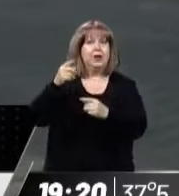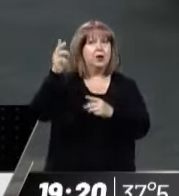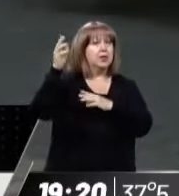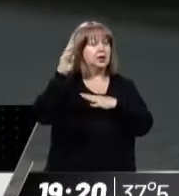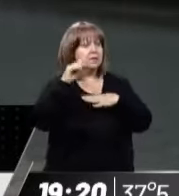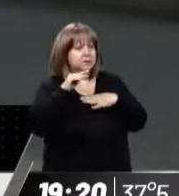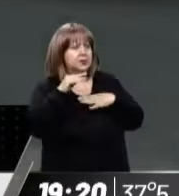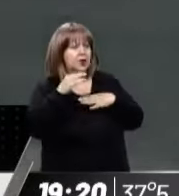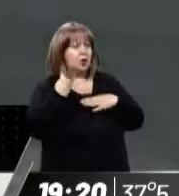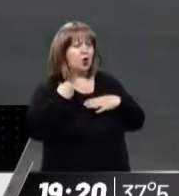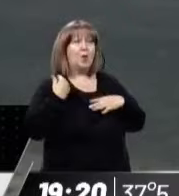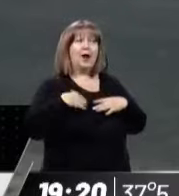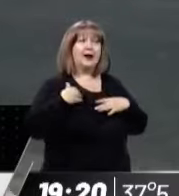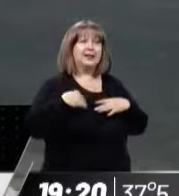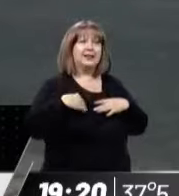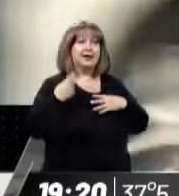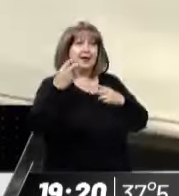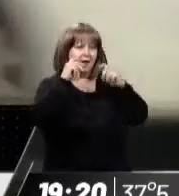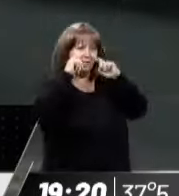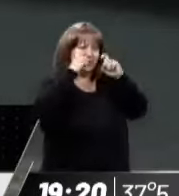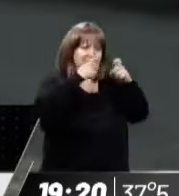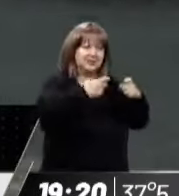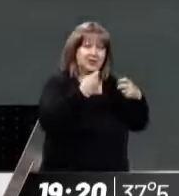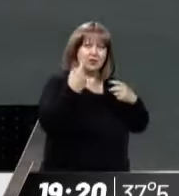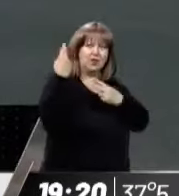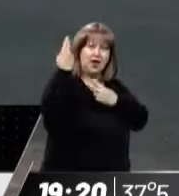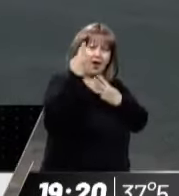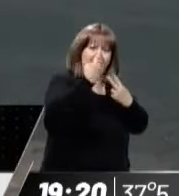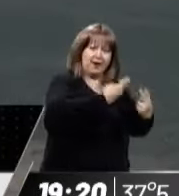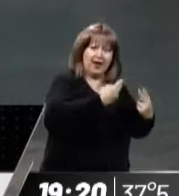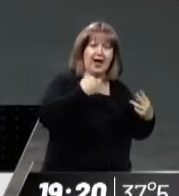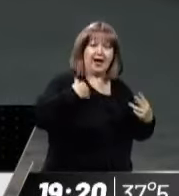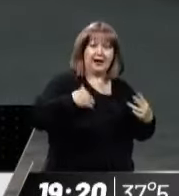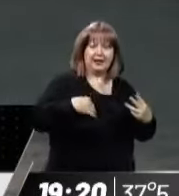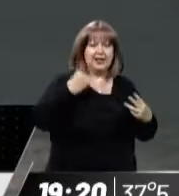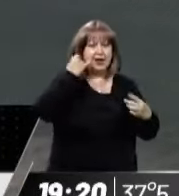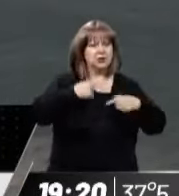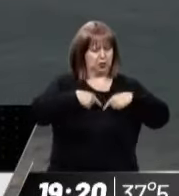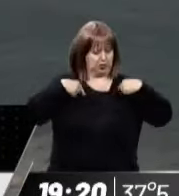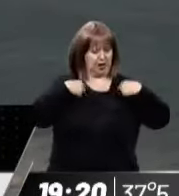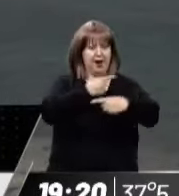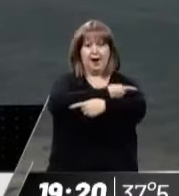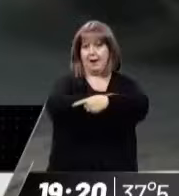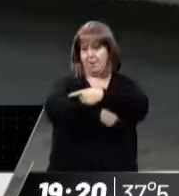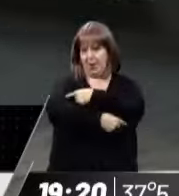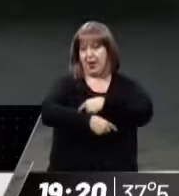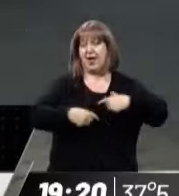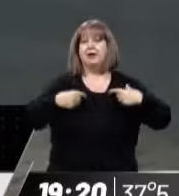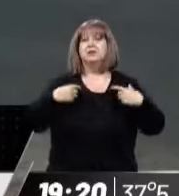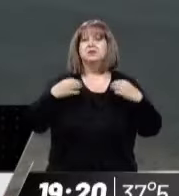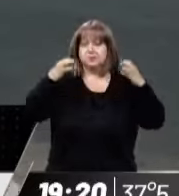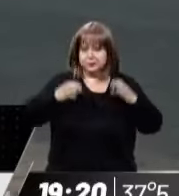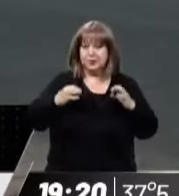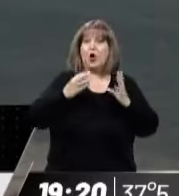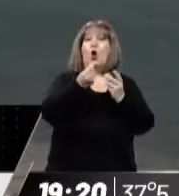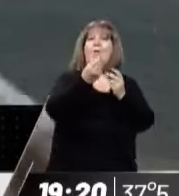te quiero conocer. Yo quise conocer a Argentina. Mira. Y tengo una playera, una remera, no sé cómo se dice en argentino. Remera.